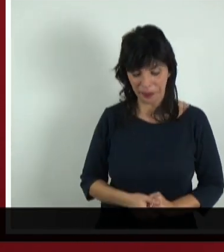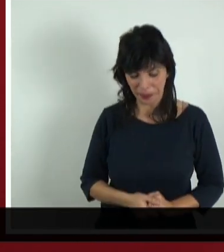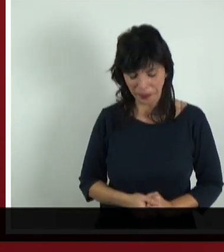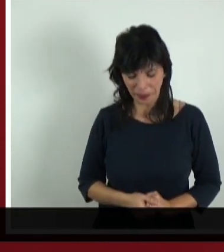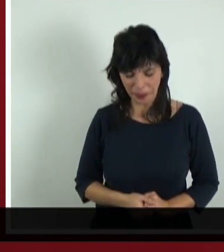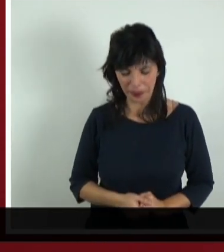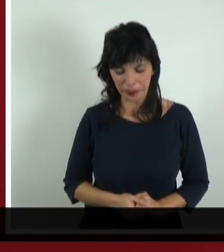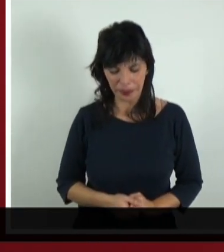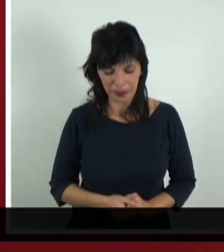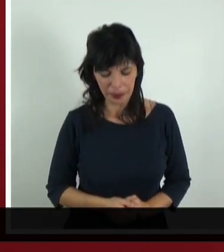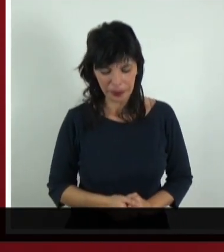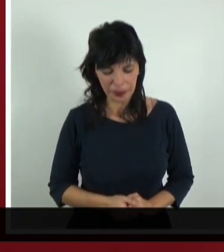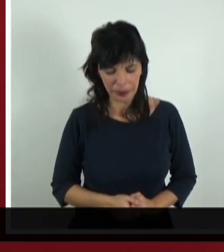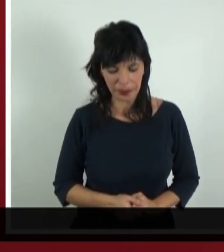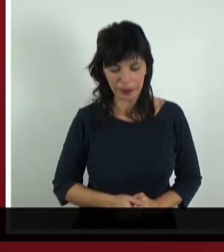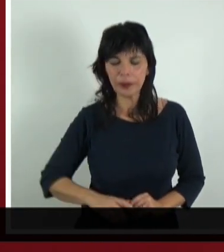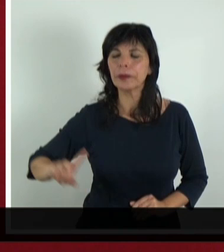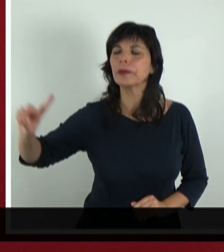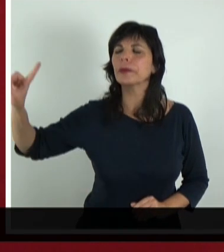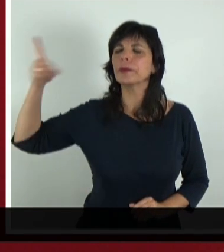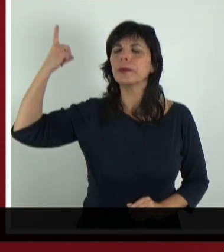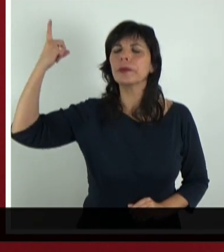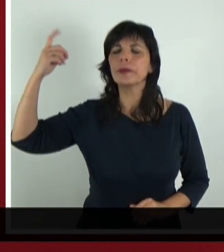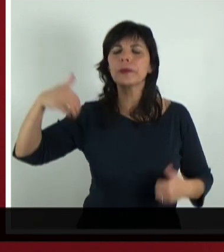El Dios de toda gracia.